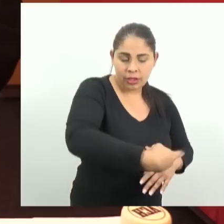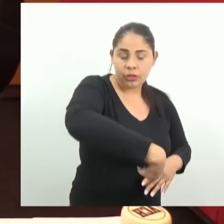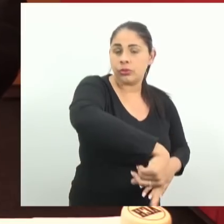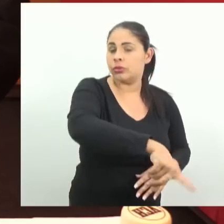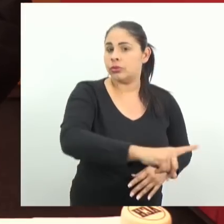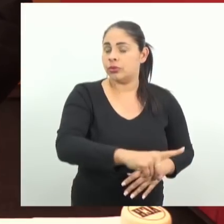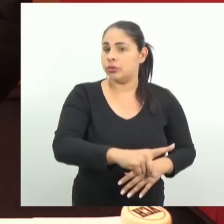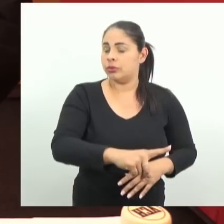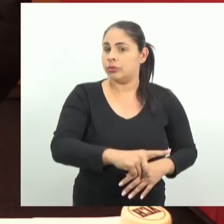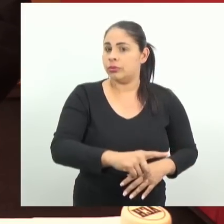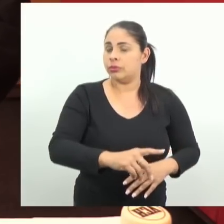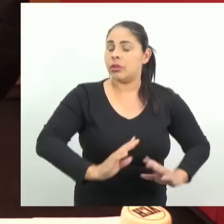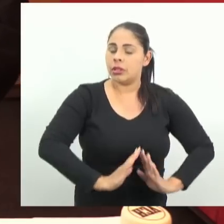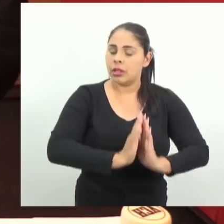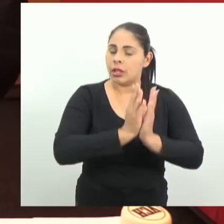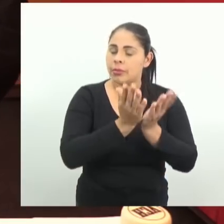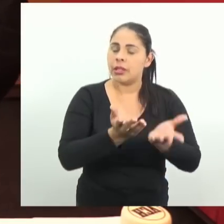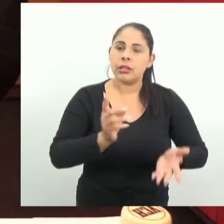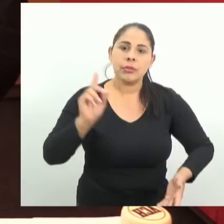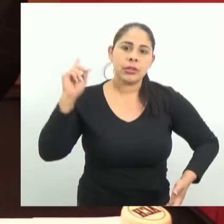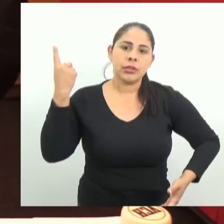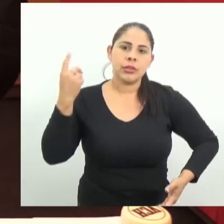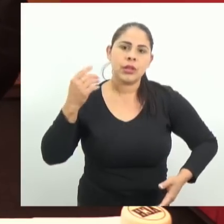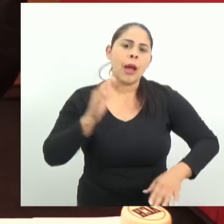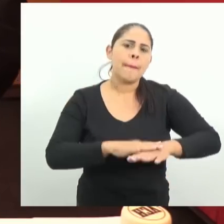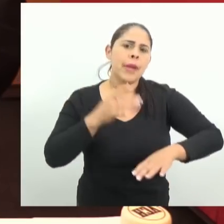La palabra de Dios para nosotros cristianos